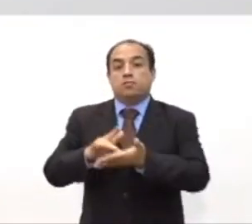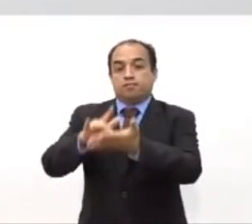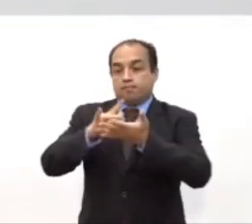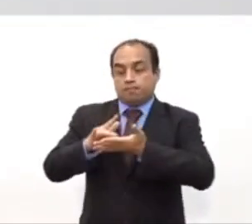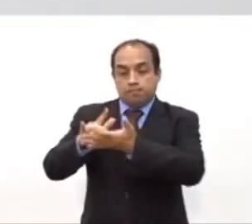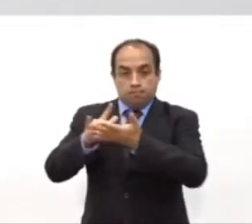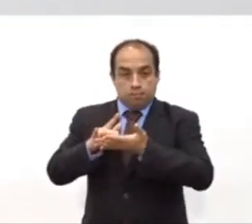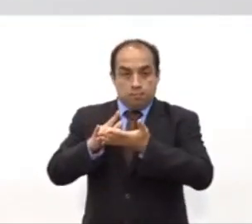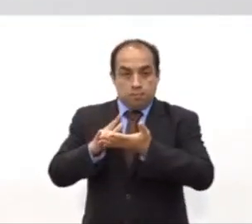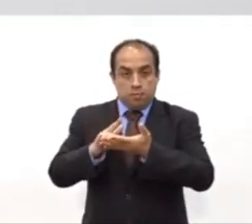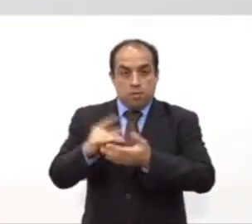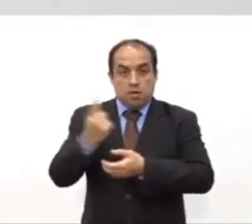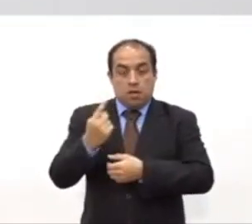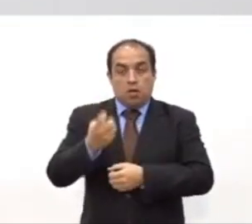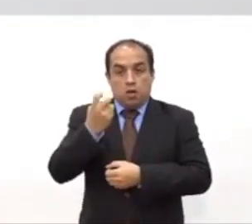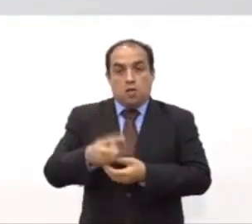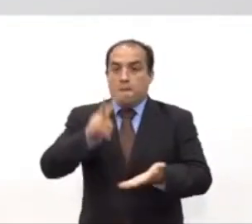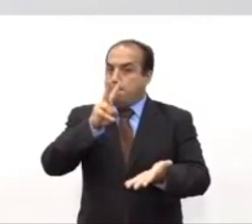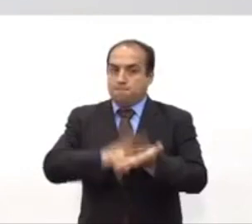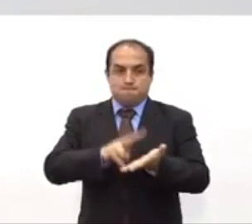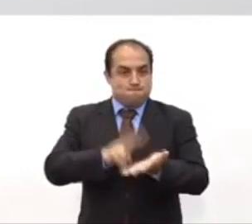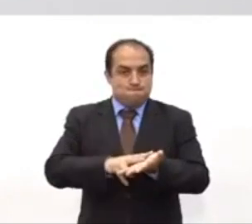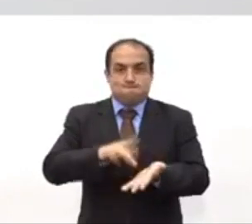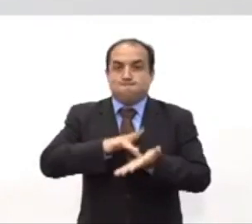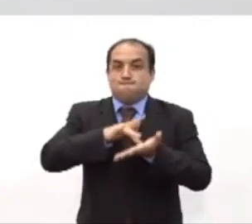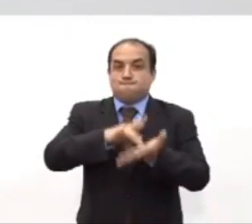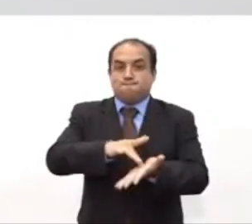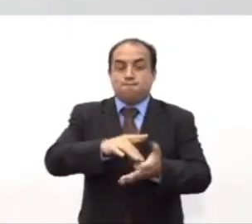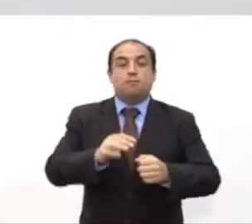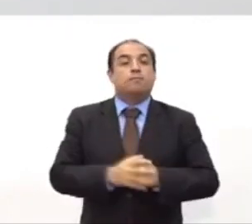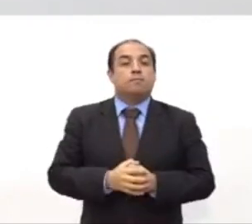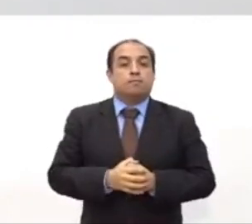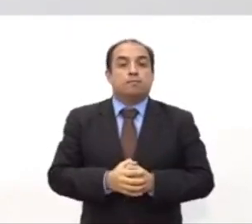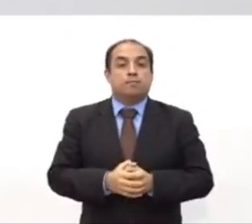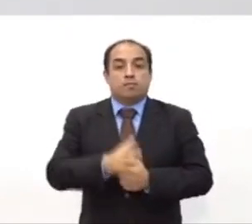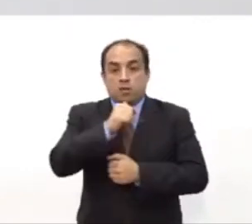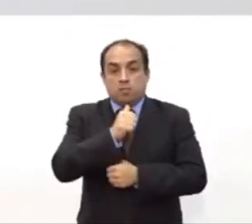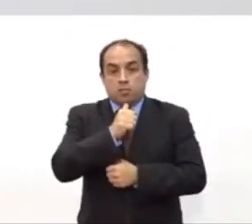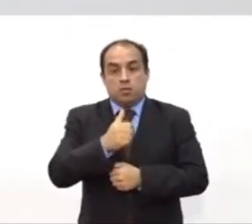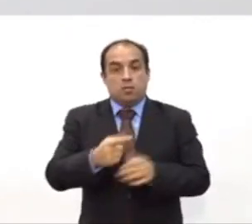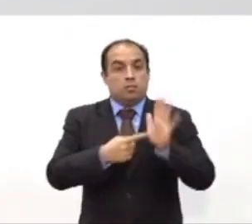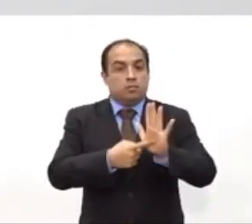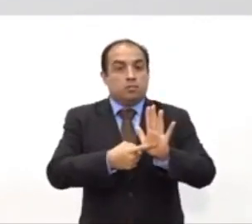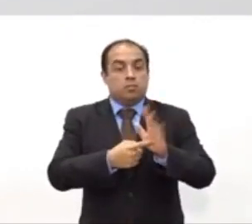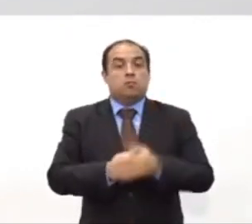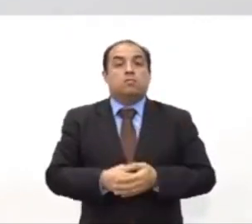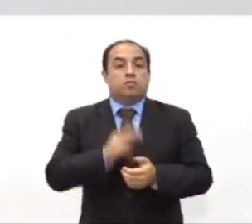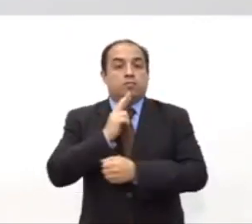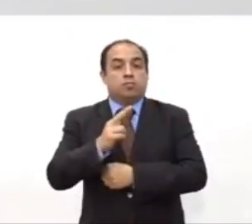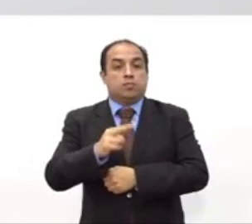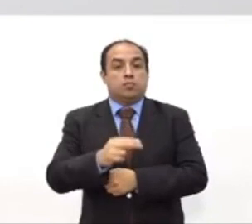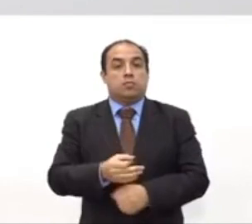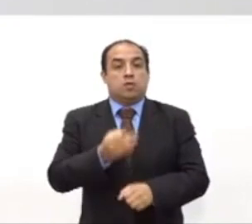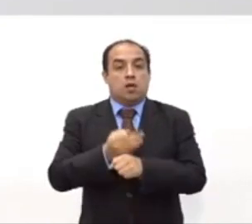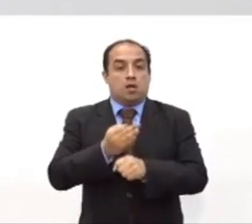durante una videoconferencia de prensa florencia serranía directora de este sistema de transporte colectivo informó que estas tres líneas